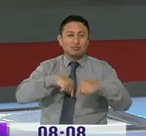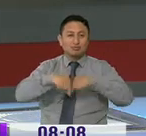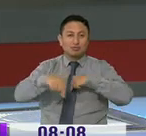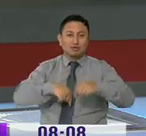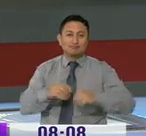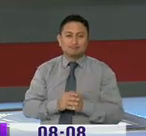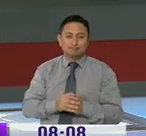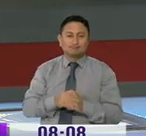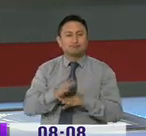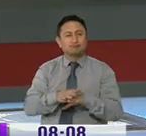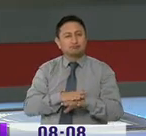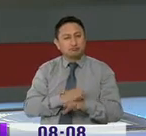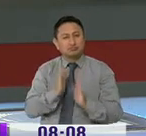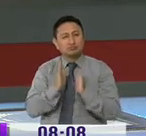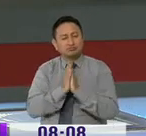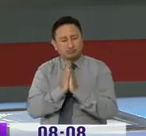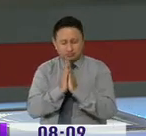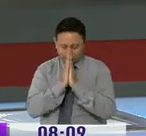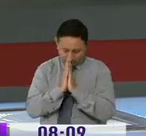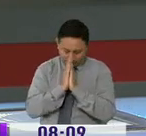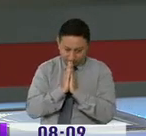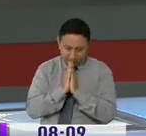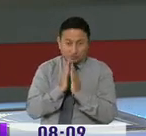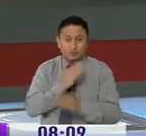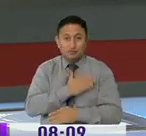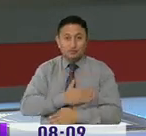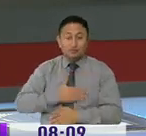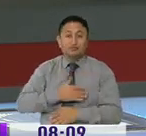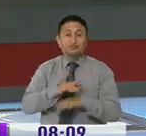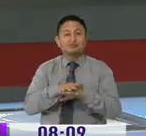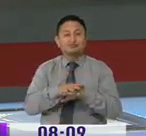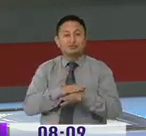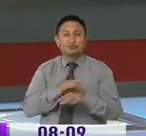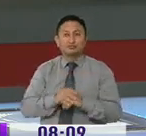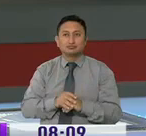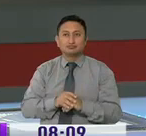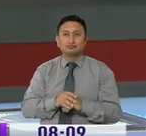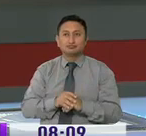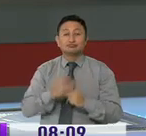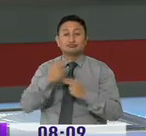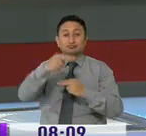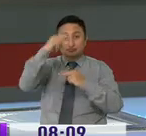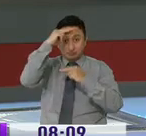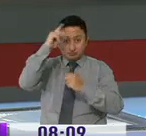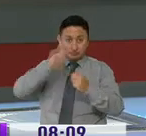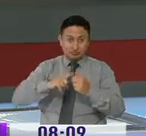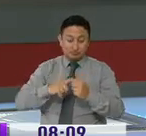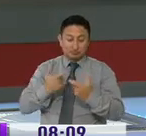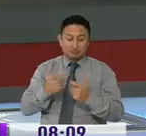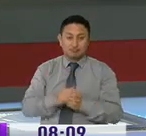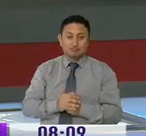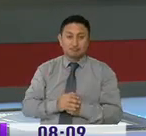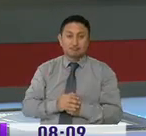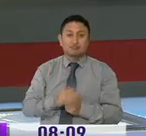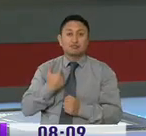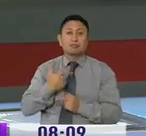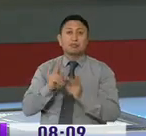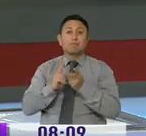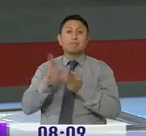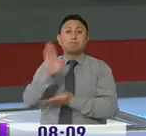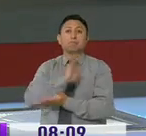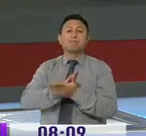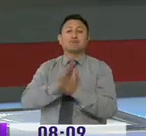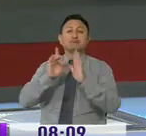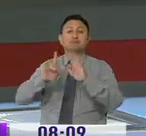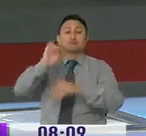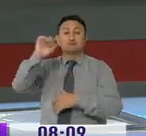tráfico. Vayan despacio, vecinos, esa es la verdad, despacio. Noticias de Quito en este momento, preste atención. Mis vecinos del barrio 6 de